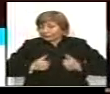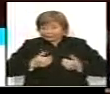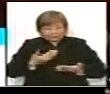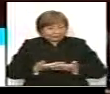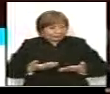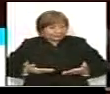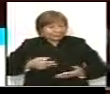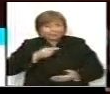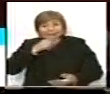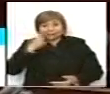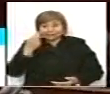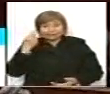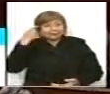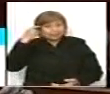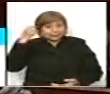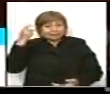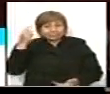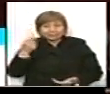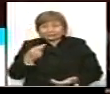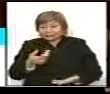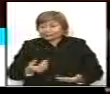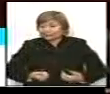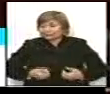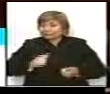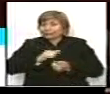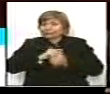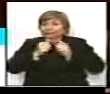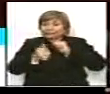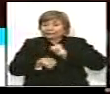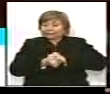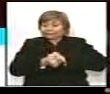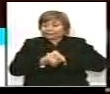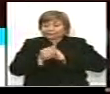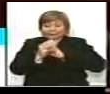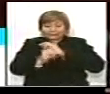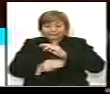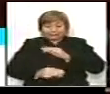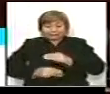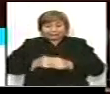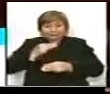Muchas veces también hay sueños ahí para cambiar el mundo.